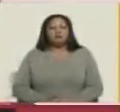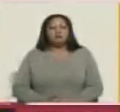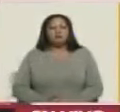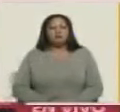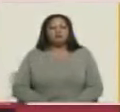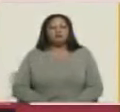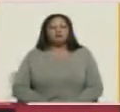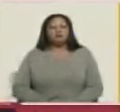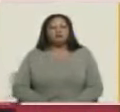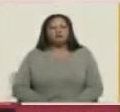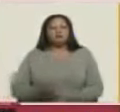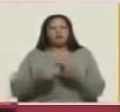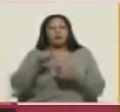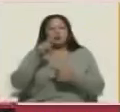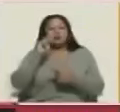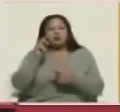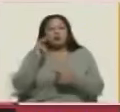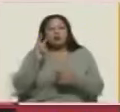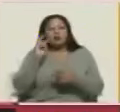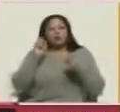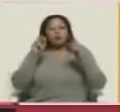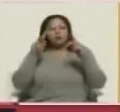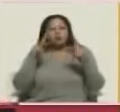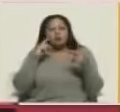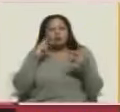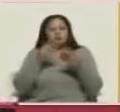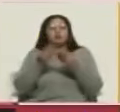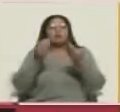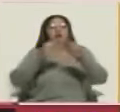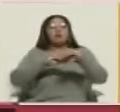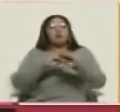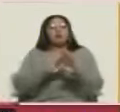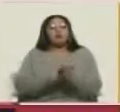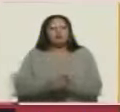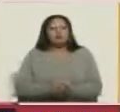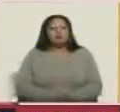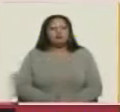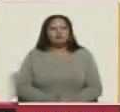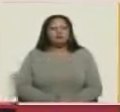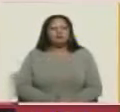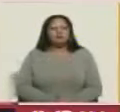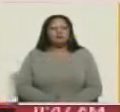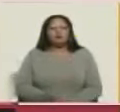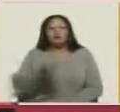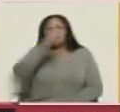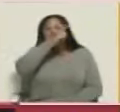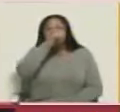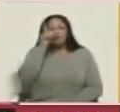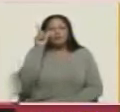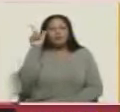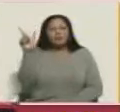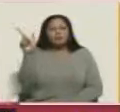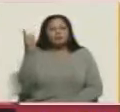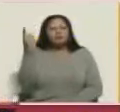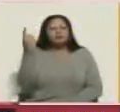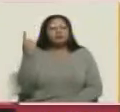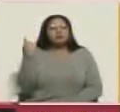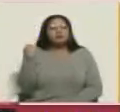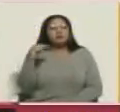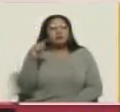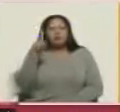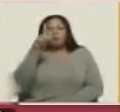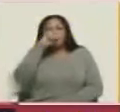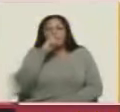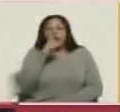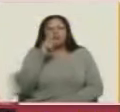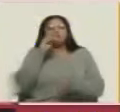Pero ahí está, es la oportunidad que se pongan de acuerdo. El Partido Socialista Unido de Venezuela tiene como un año